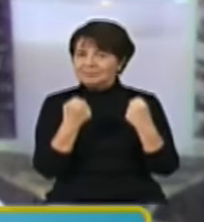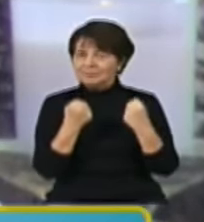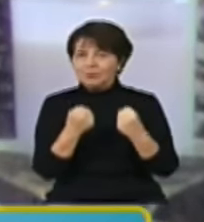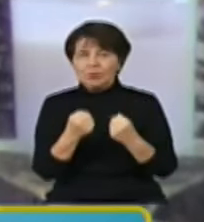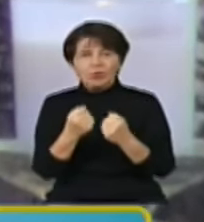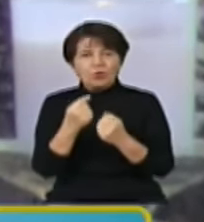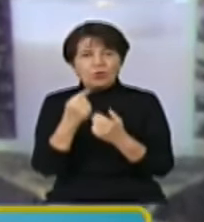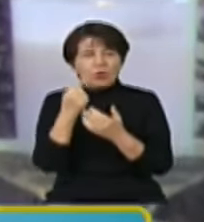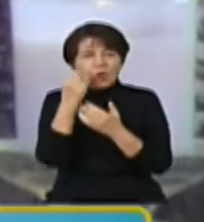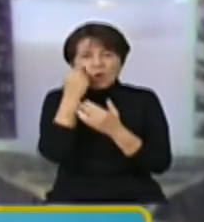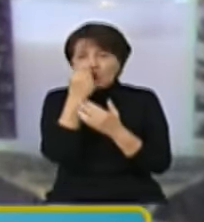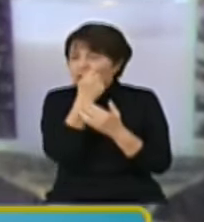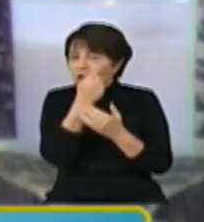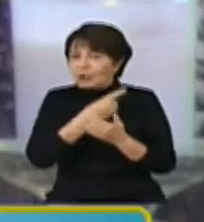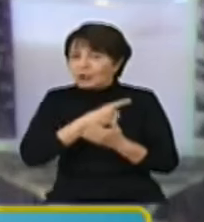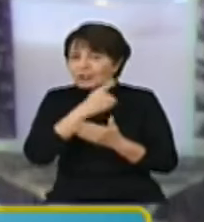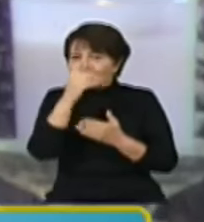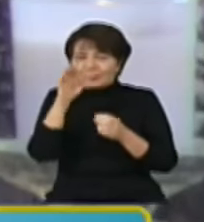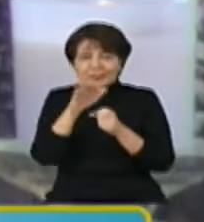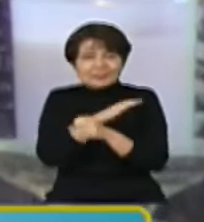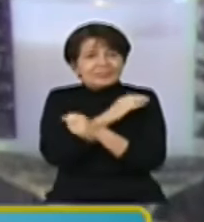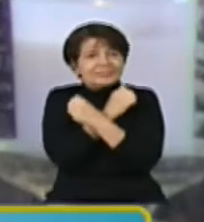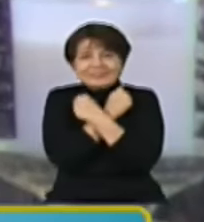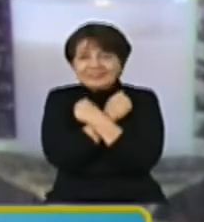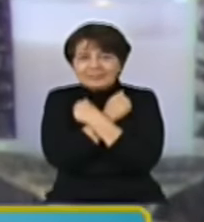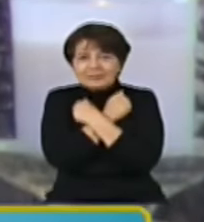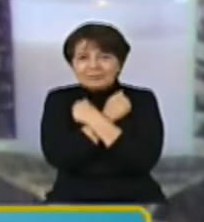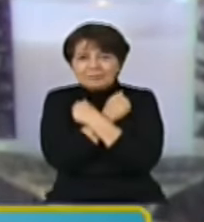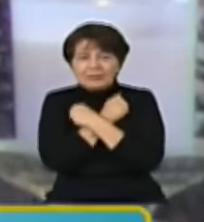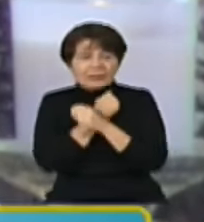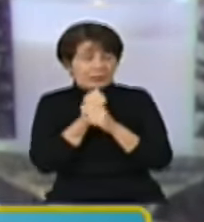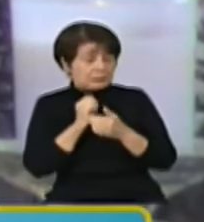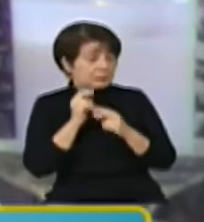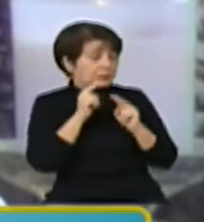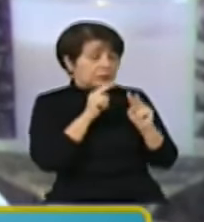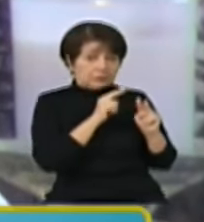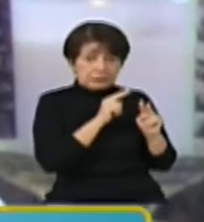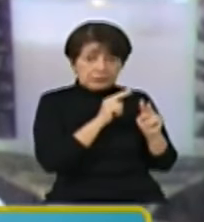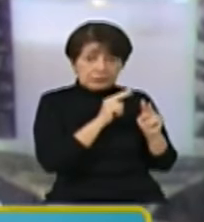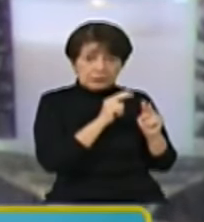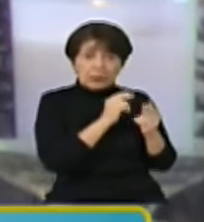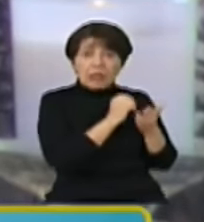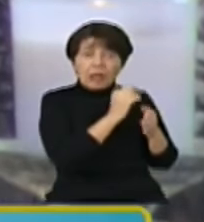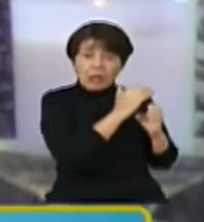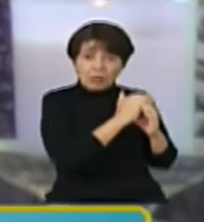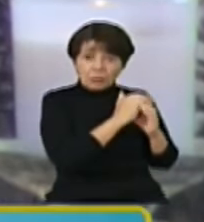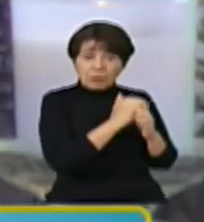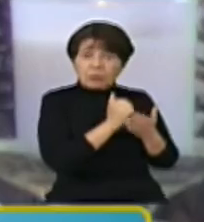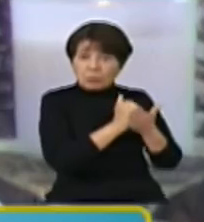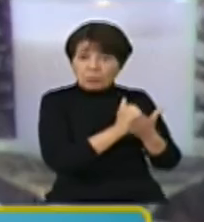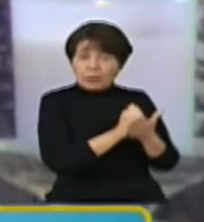Ojos misericordiosos significa también no apartar la mirada del otro, aunque a veces no me